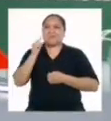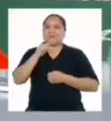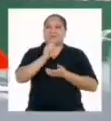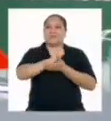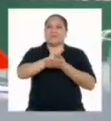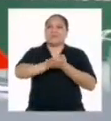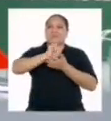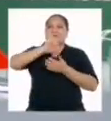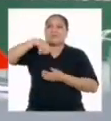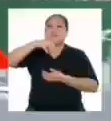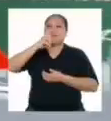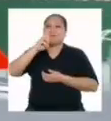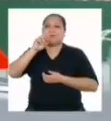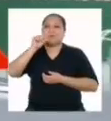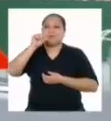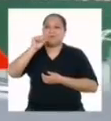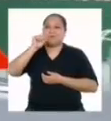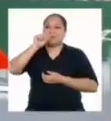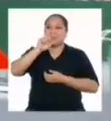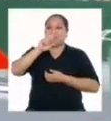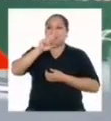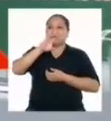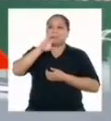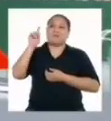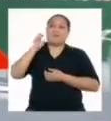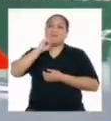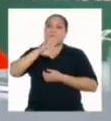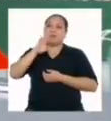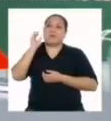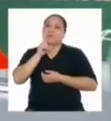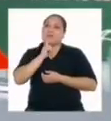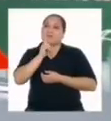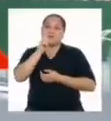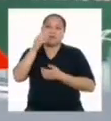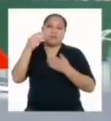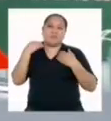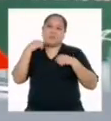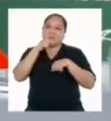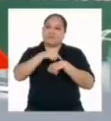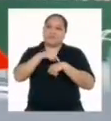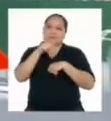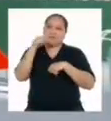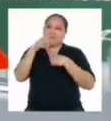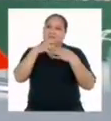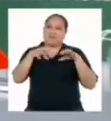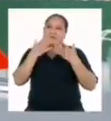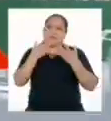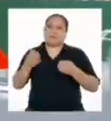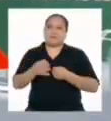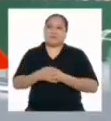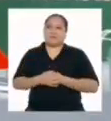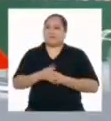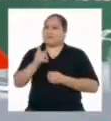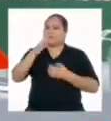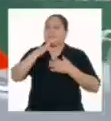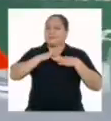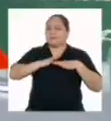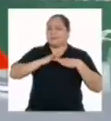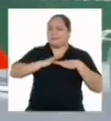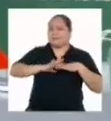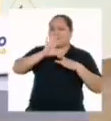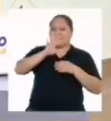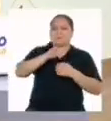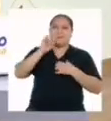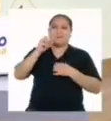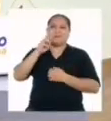Acá nos escribe Jorge ARC y dice que su papá no tiene mucho tiempo para esas actividades. No te